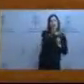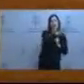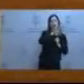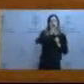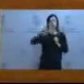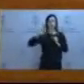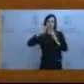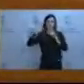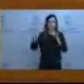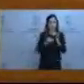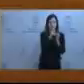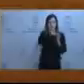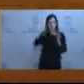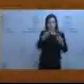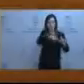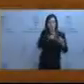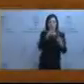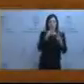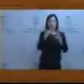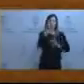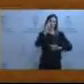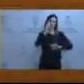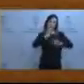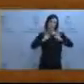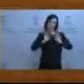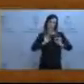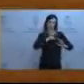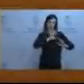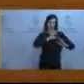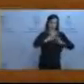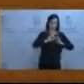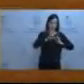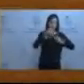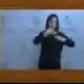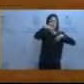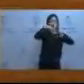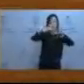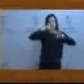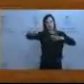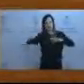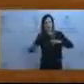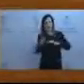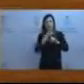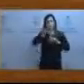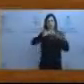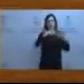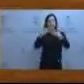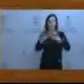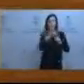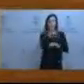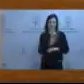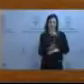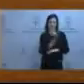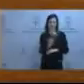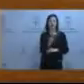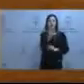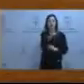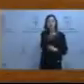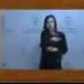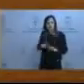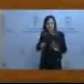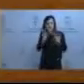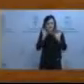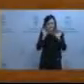estas causas, parada cardíaca extrahospitalaria. Y en Estados Unidos más o menos parecido. De estas muertes, el 80% de las paradas